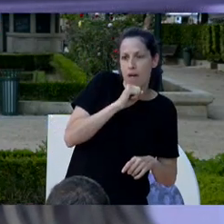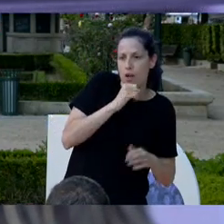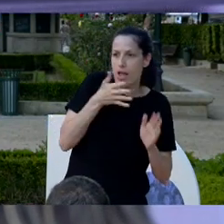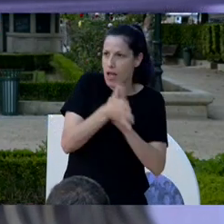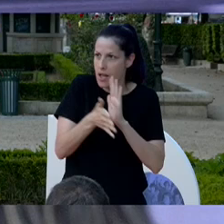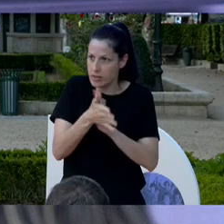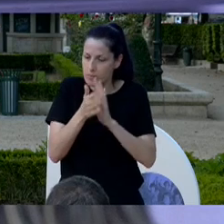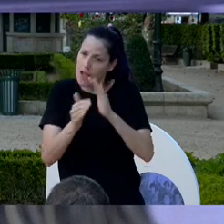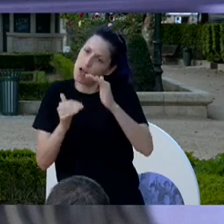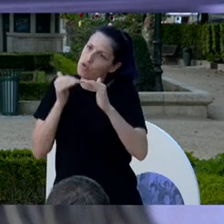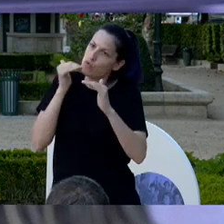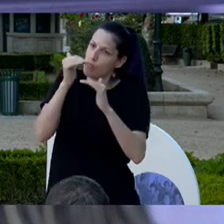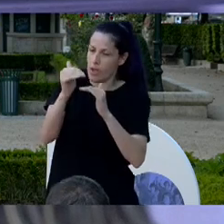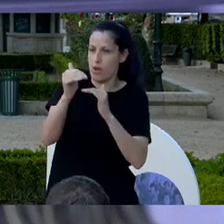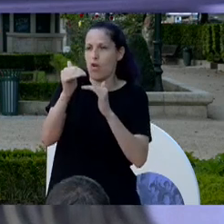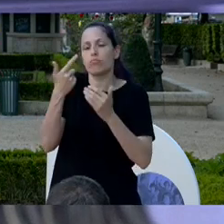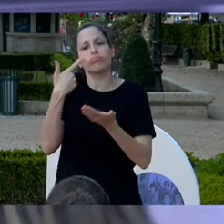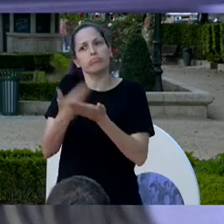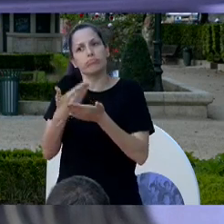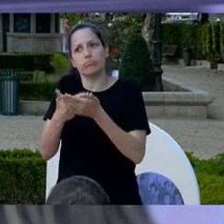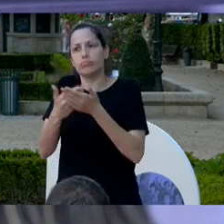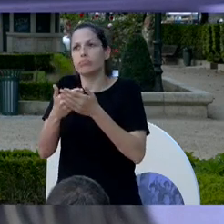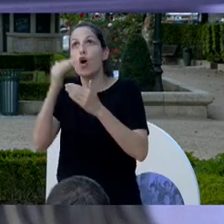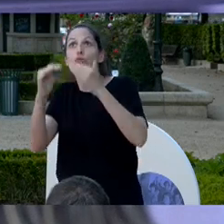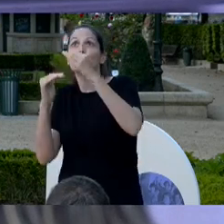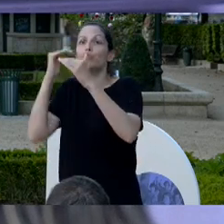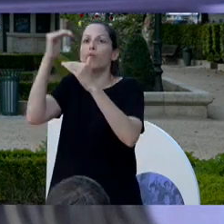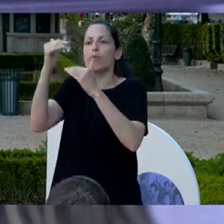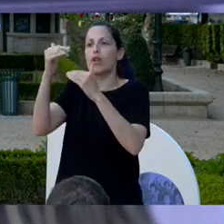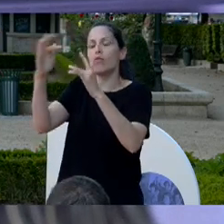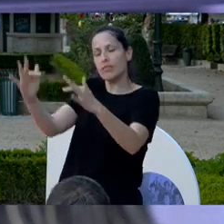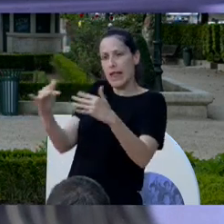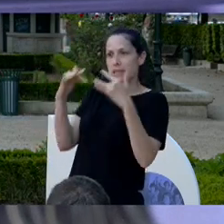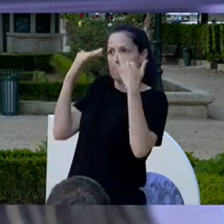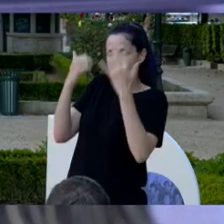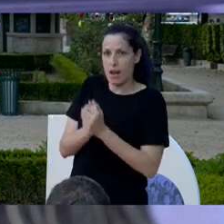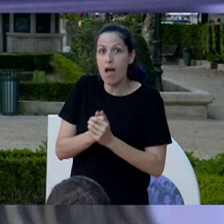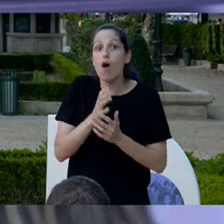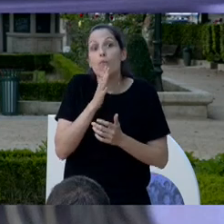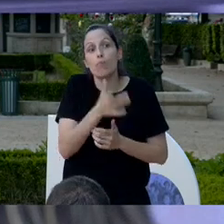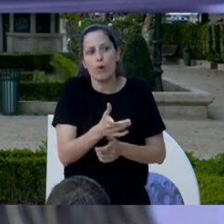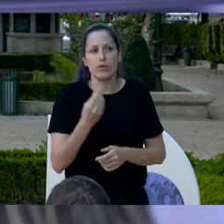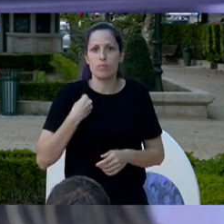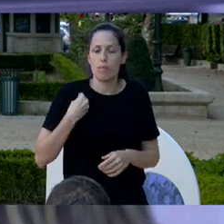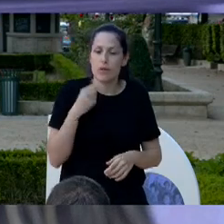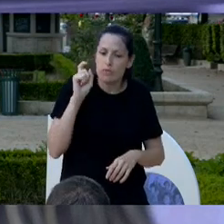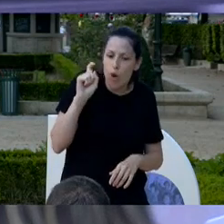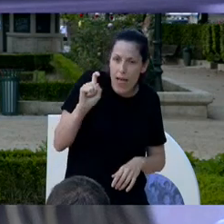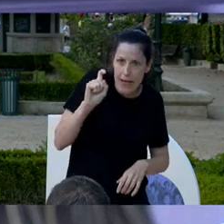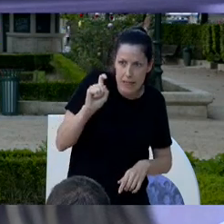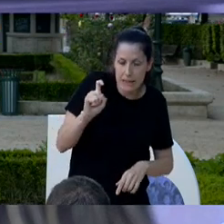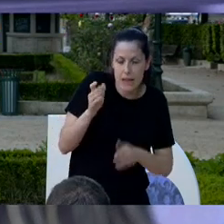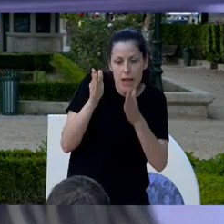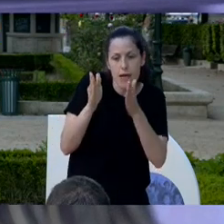e a excelente inspira. E para nós, Ernestina, este é o título da nosa charla de hoxe, comprometida